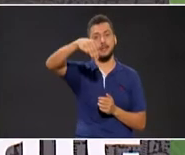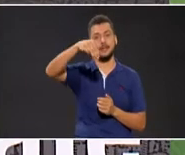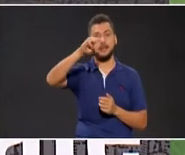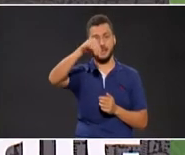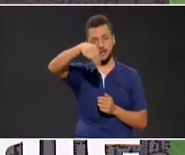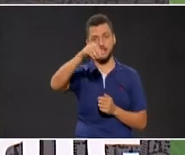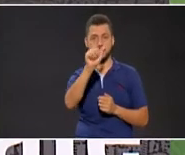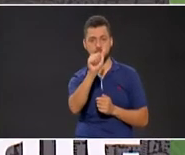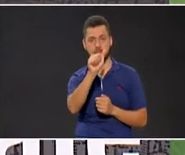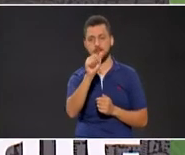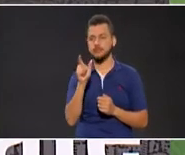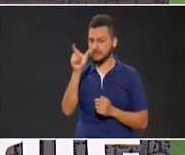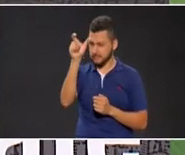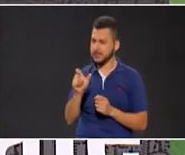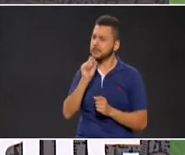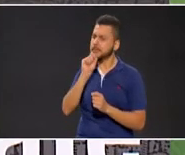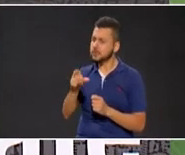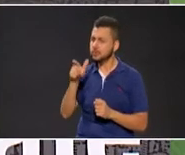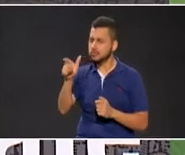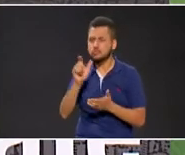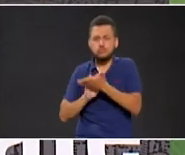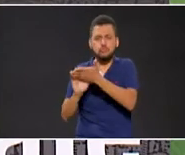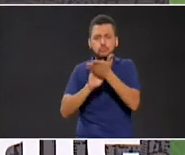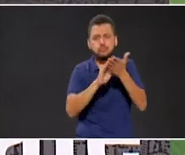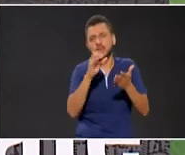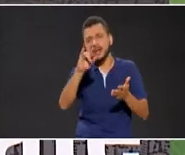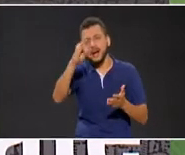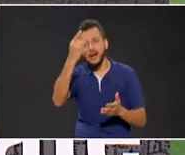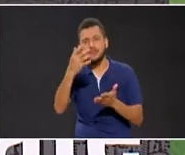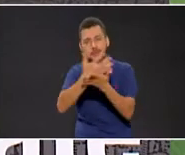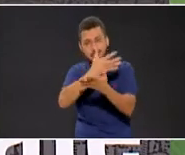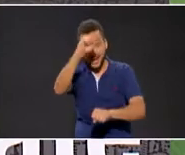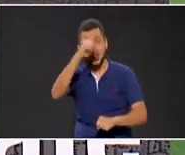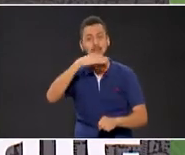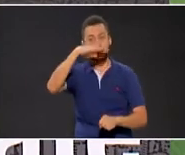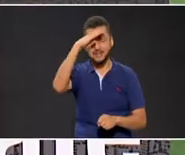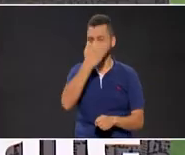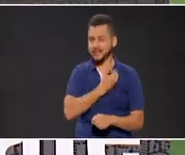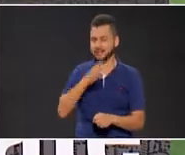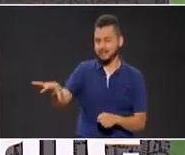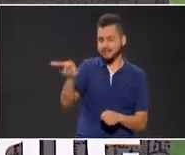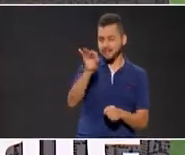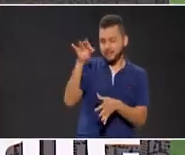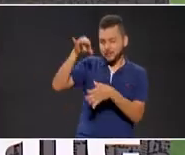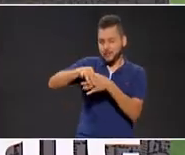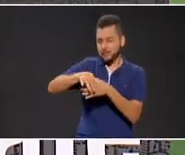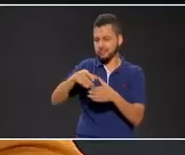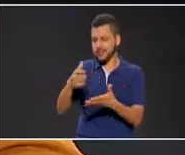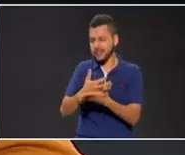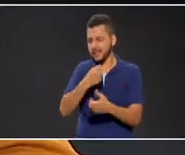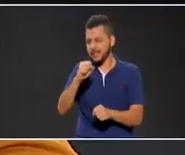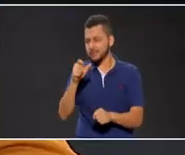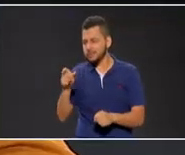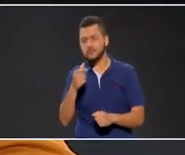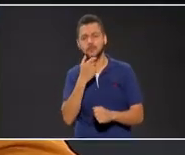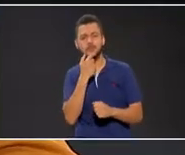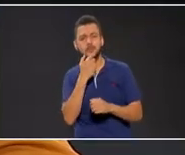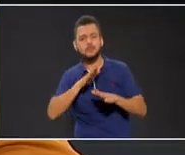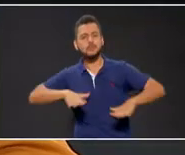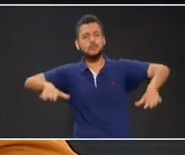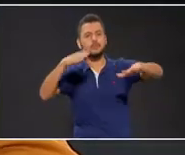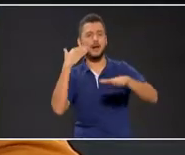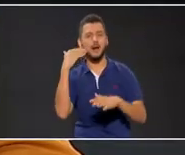combatir precisamente ese abuso ese esa violencia intrafamiliar contra la mujer hoy vamos